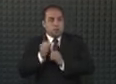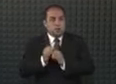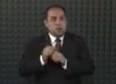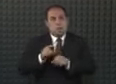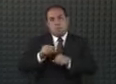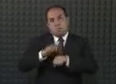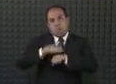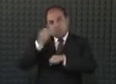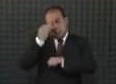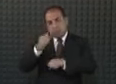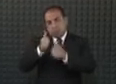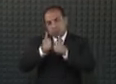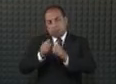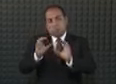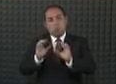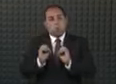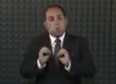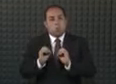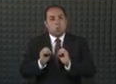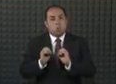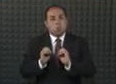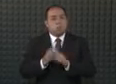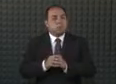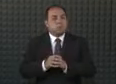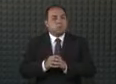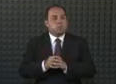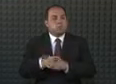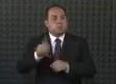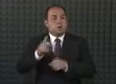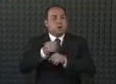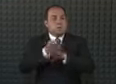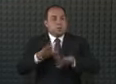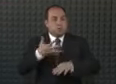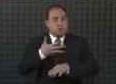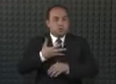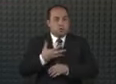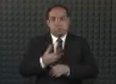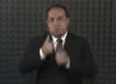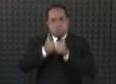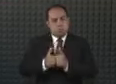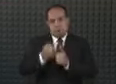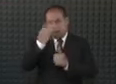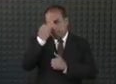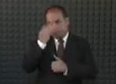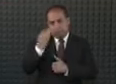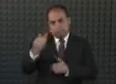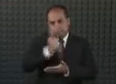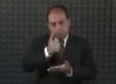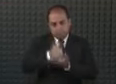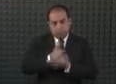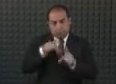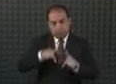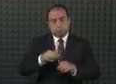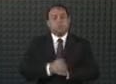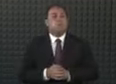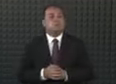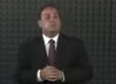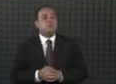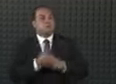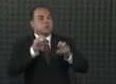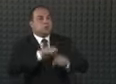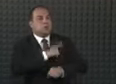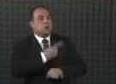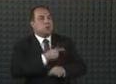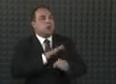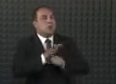tiempo, pero la información que tenemos es que no van a permanecer mucho más en la ciudad. En el tema de salud, ¿qué ayuda